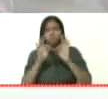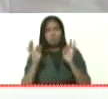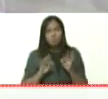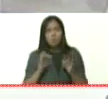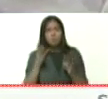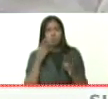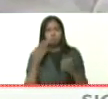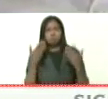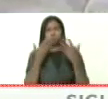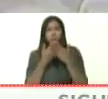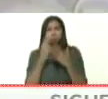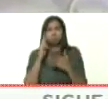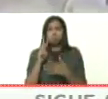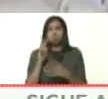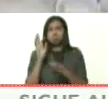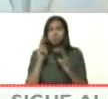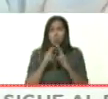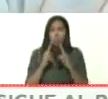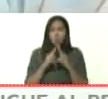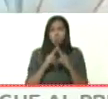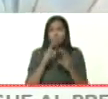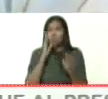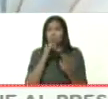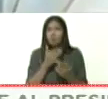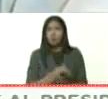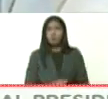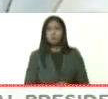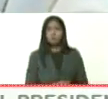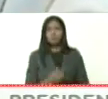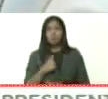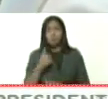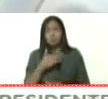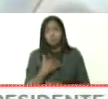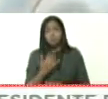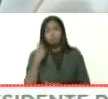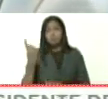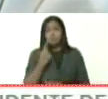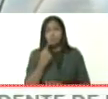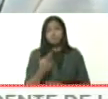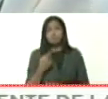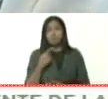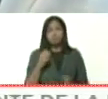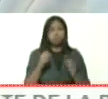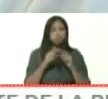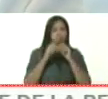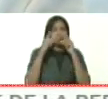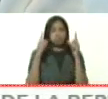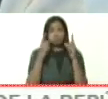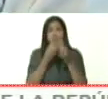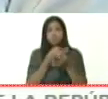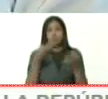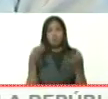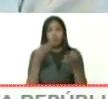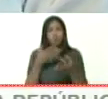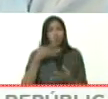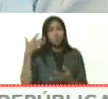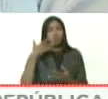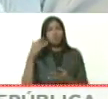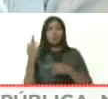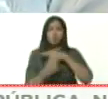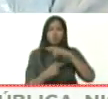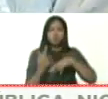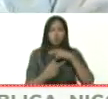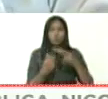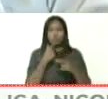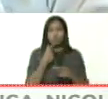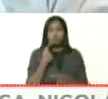invisibles, doctor, presidente, no se conocen. Solamente decirle que con extraordinario orgullo de revolucionario